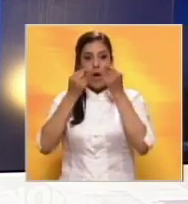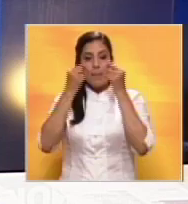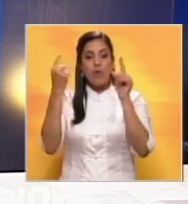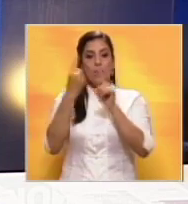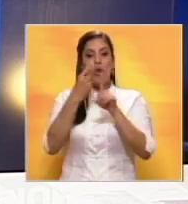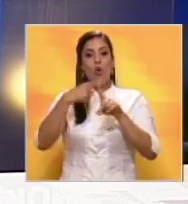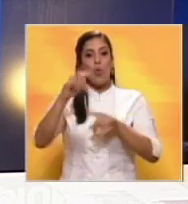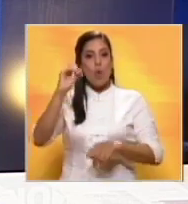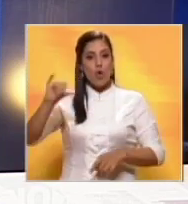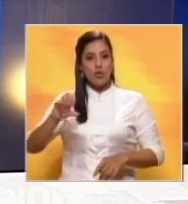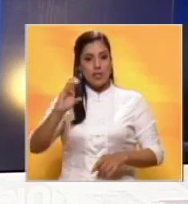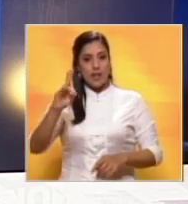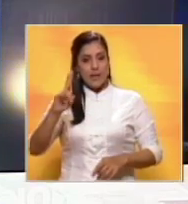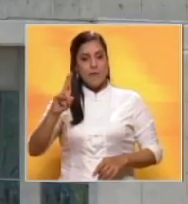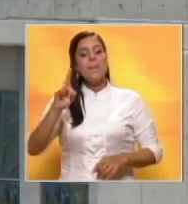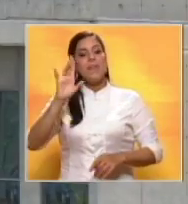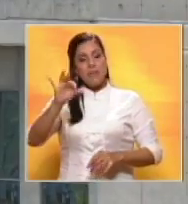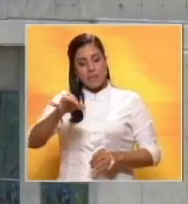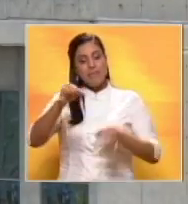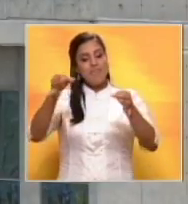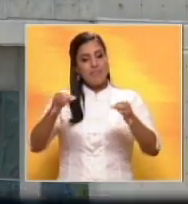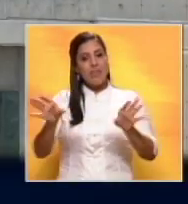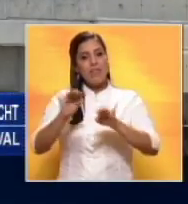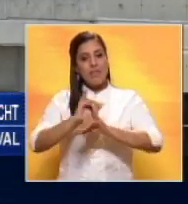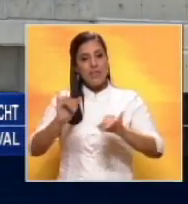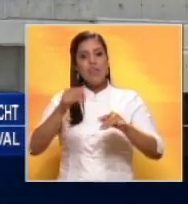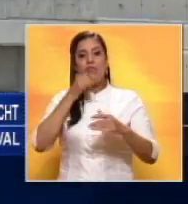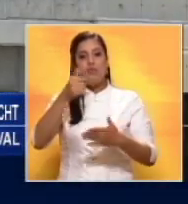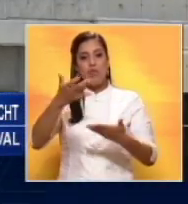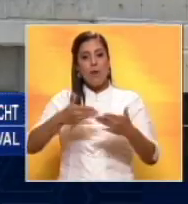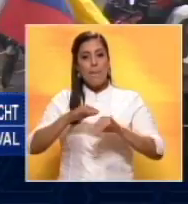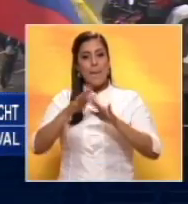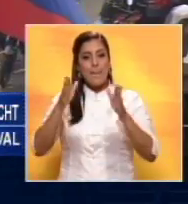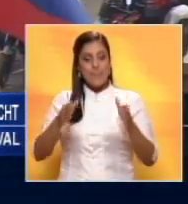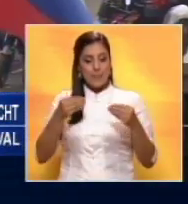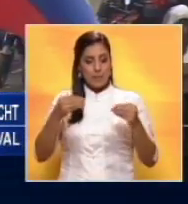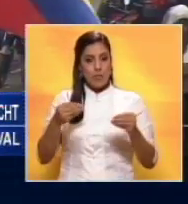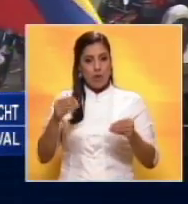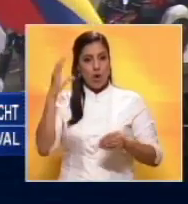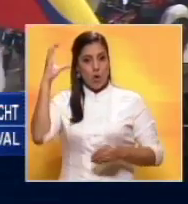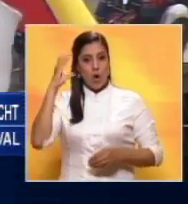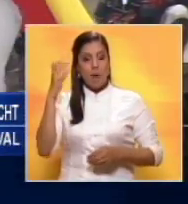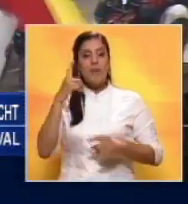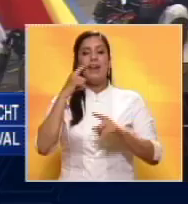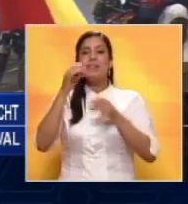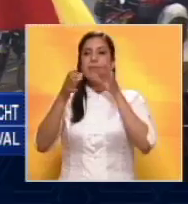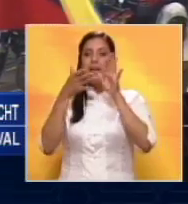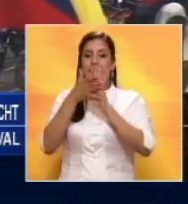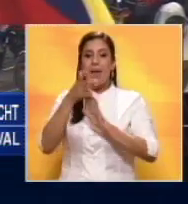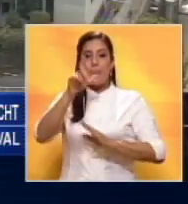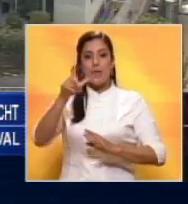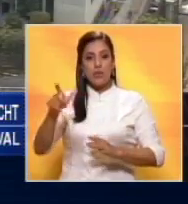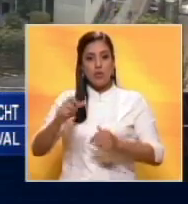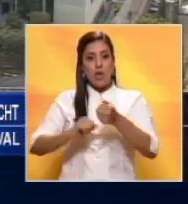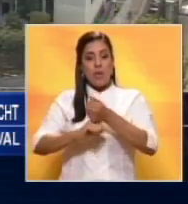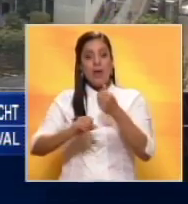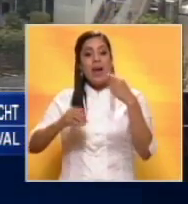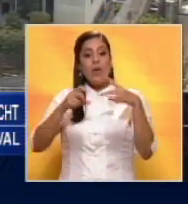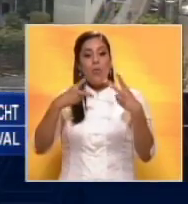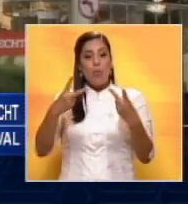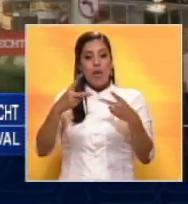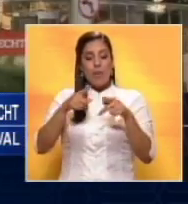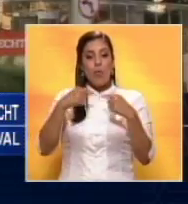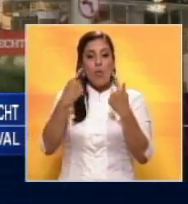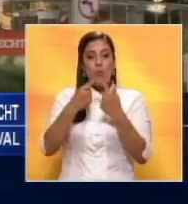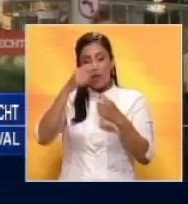rival Óscar Iván Zuluaga. Así lo concluye un informe del Ministerio Público colombiano en el que se señala que los aportes se realizaron desde